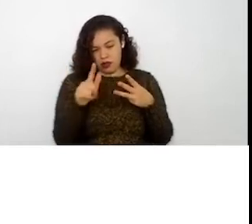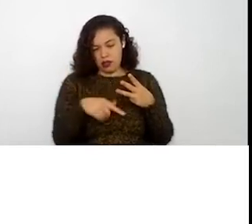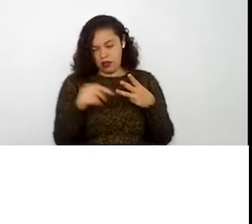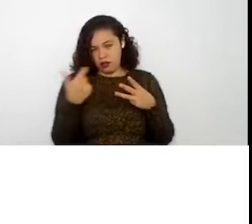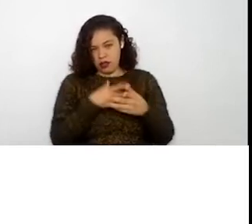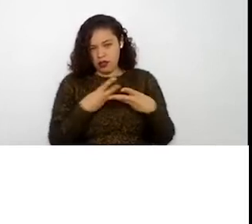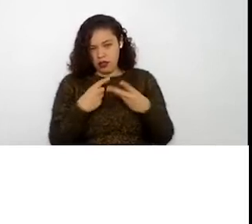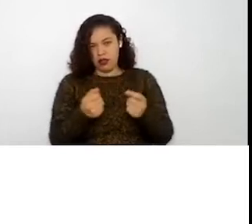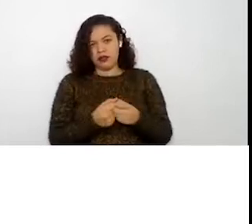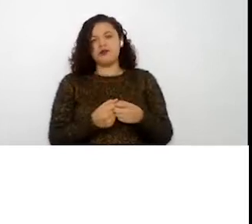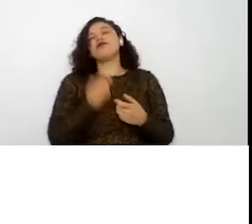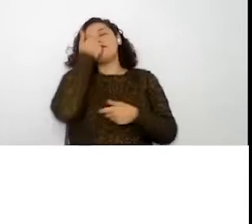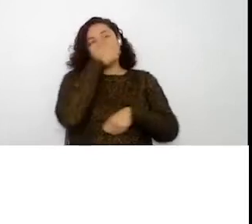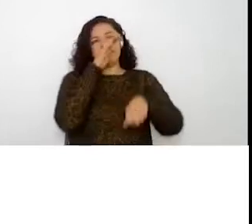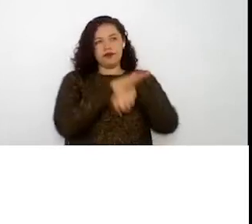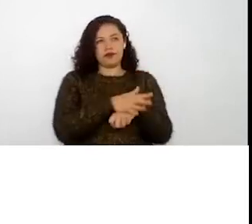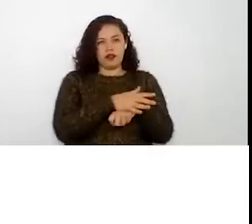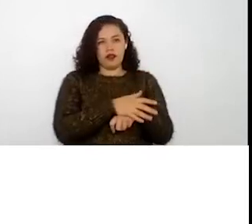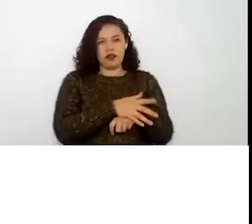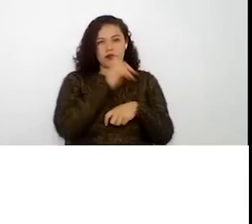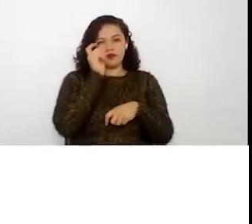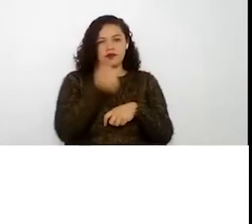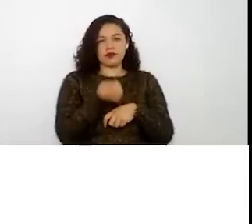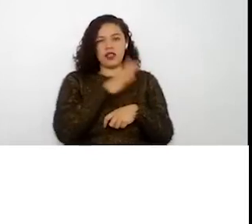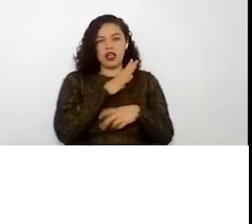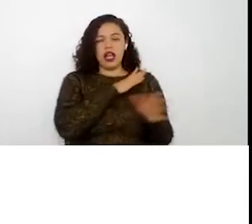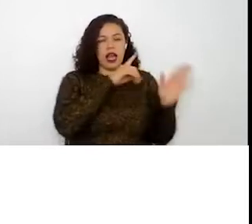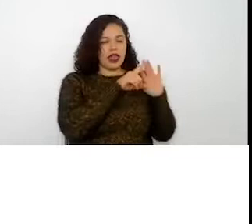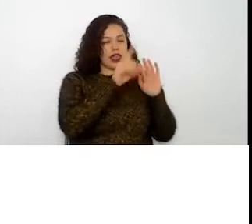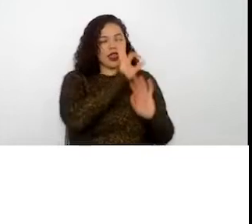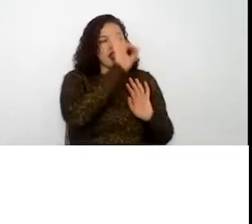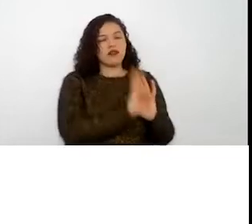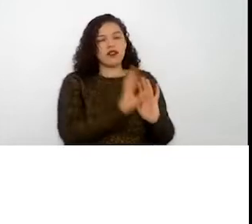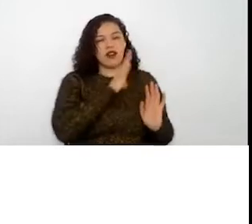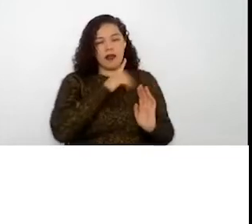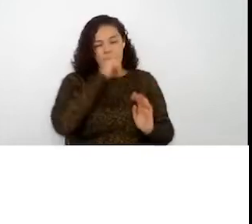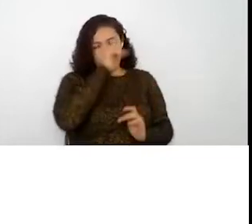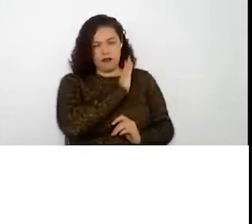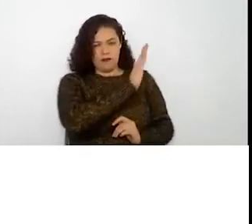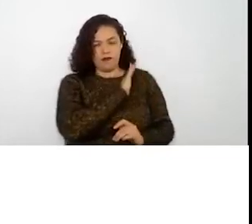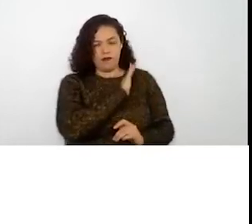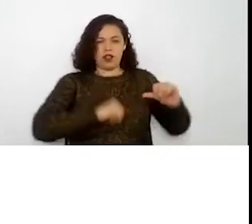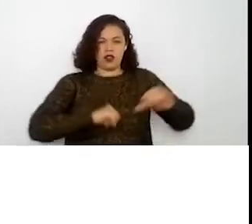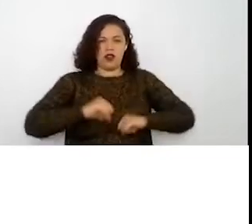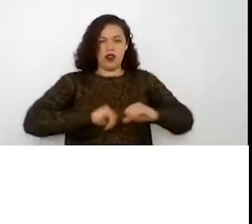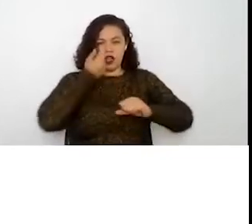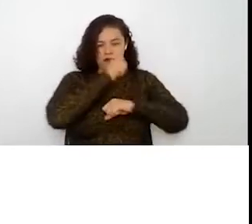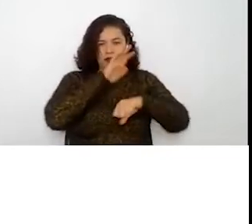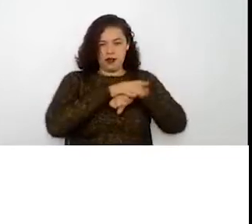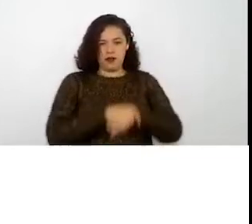los administrativos son las erogaciones que se efectúan en relación directa con las oficinas O actividades administrativas